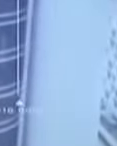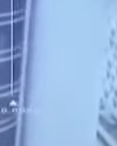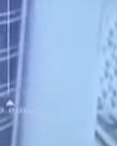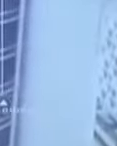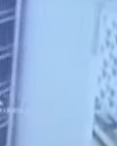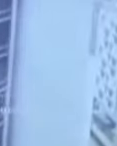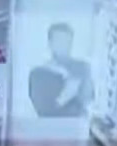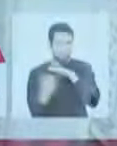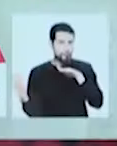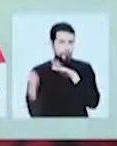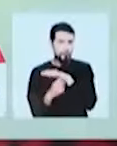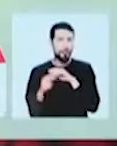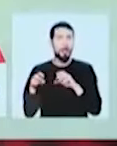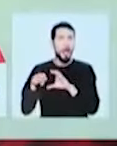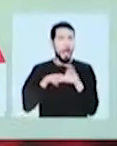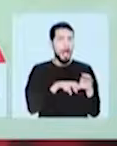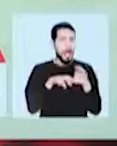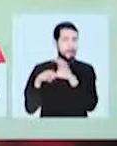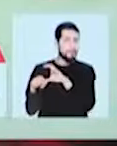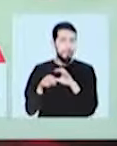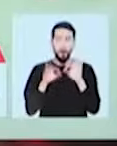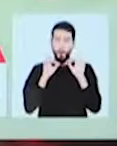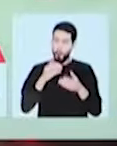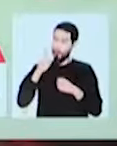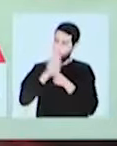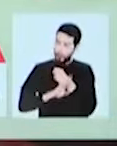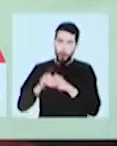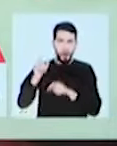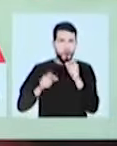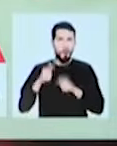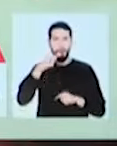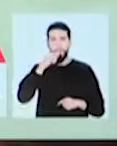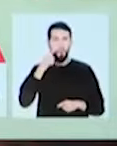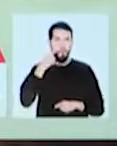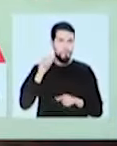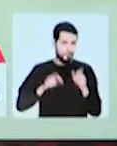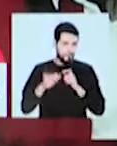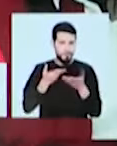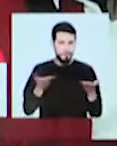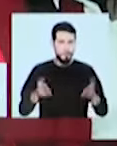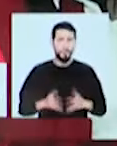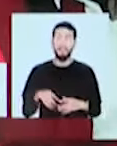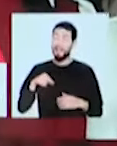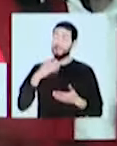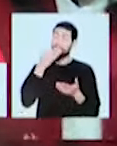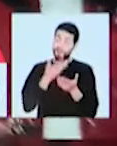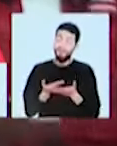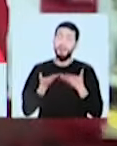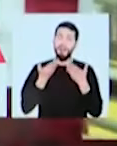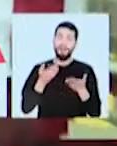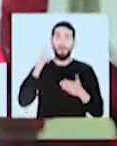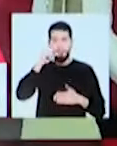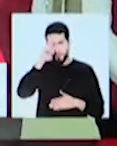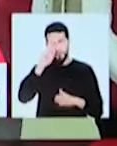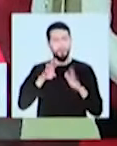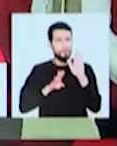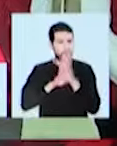guachapos, legitimidad, ¿correcto? Otros dicen popularidad, otros dicen que tiene